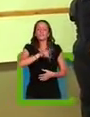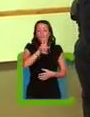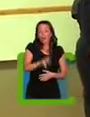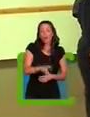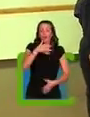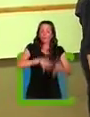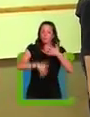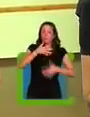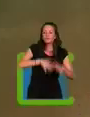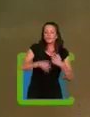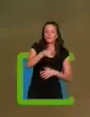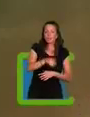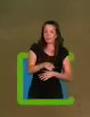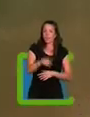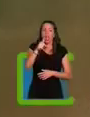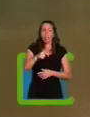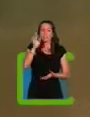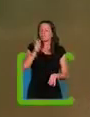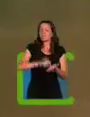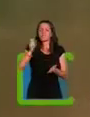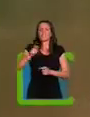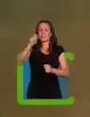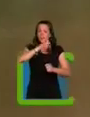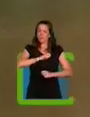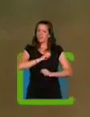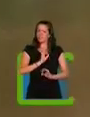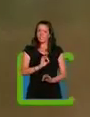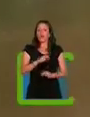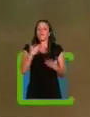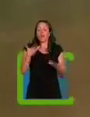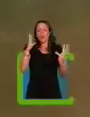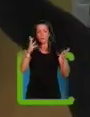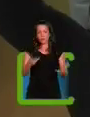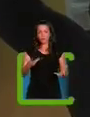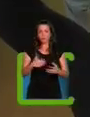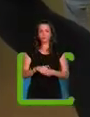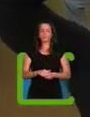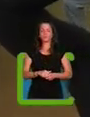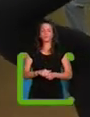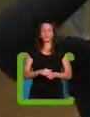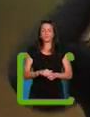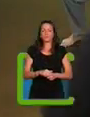siente recompensado. Aquí enseguida además la recompensa es inmediata, que es el aplauso.